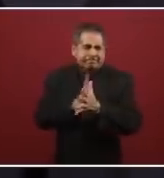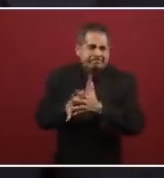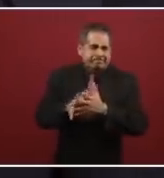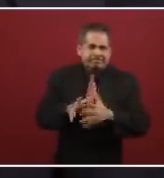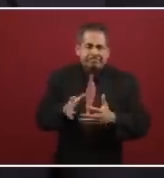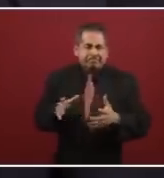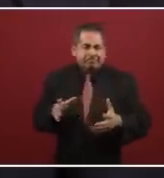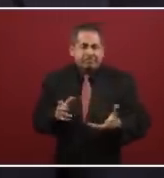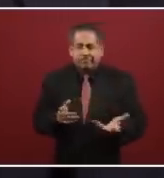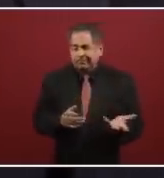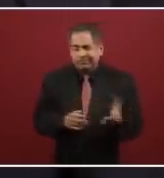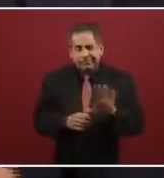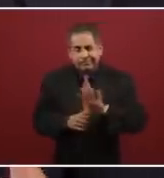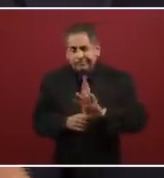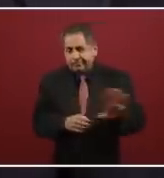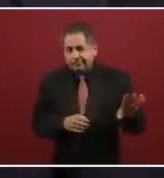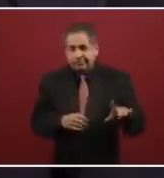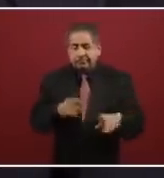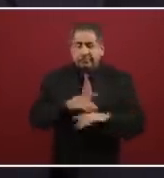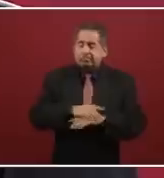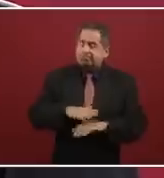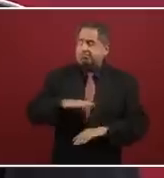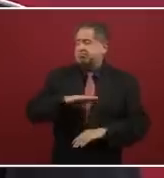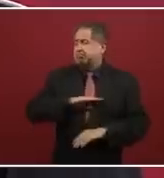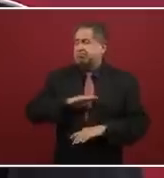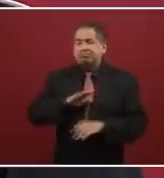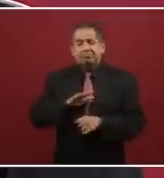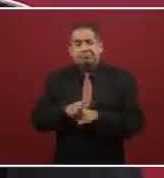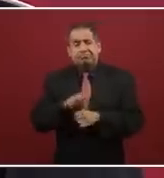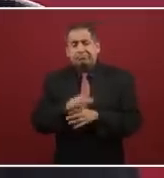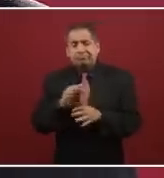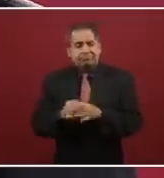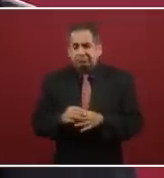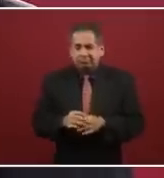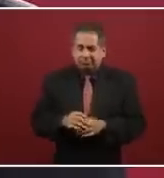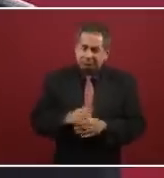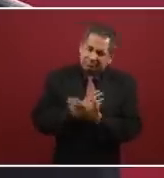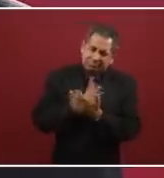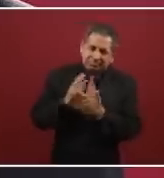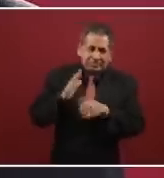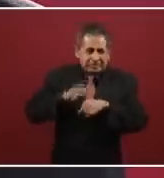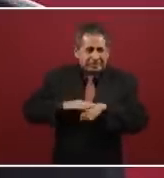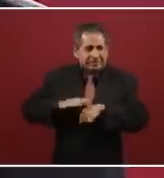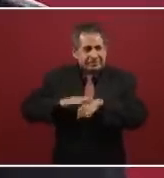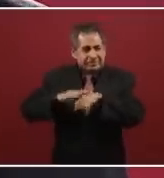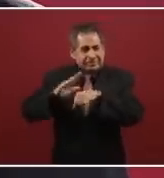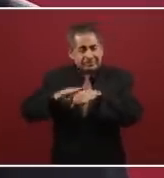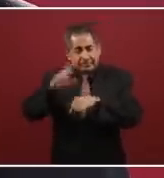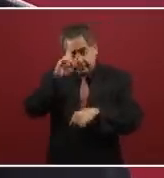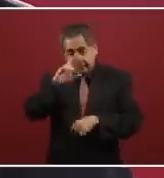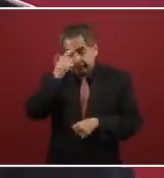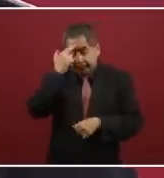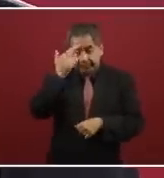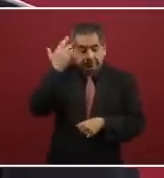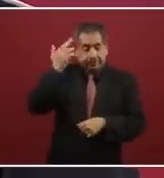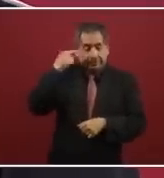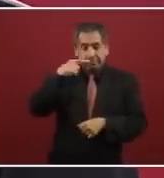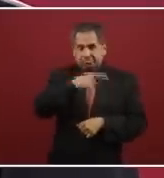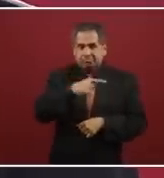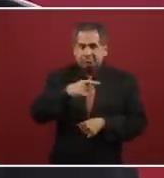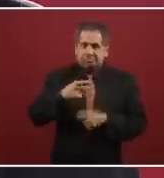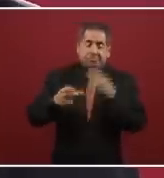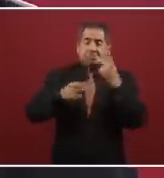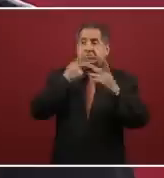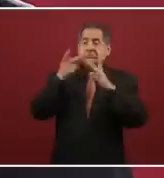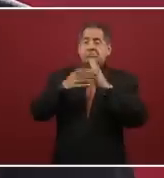no tenían llenadera. ¿Se acuerdan todo el escándalo que hicieron?